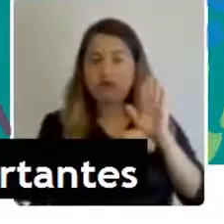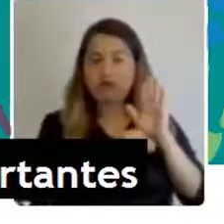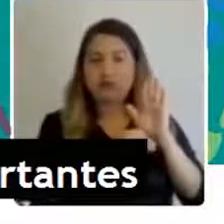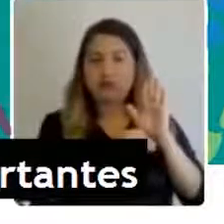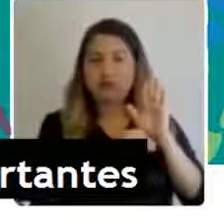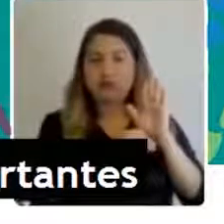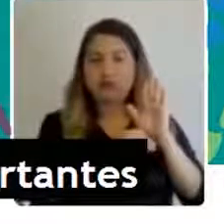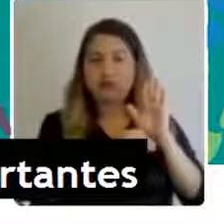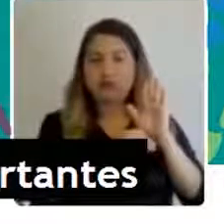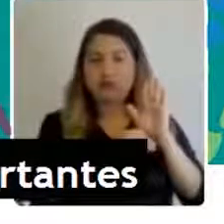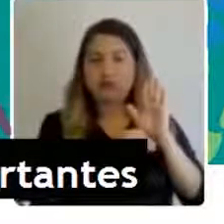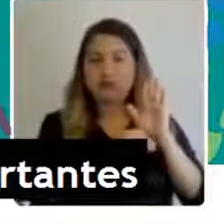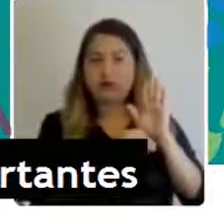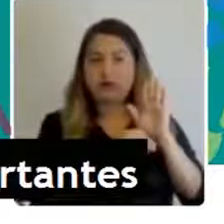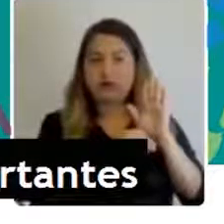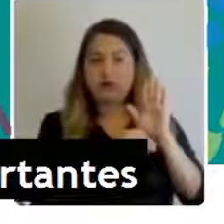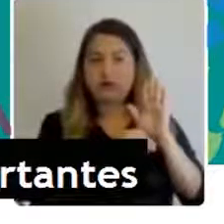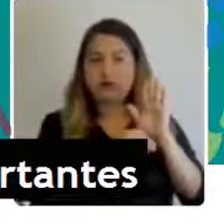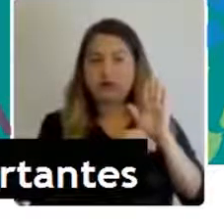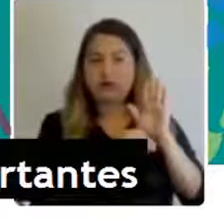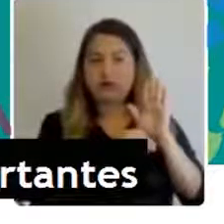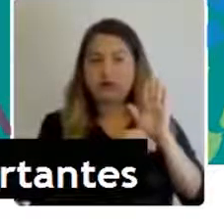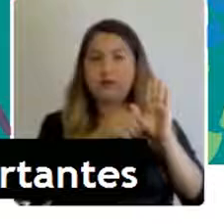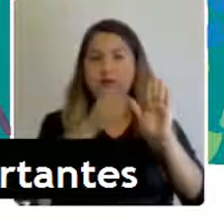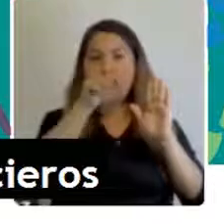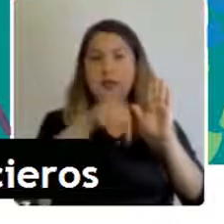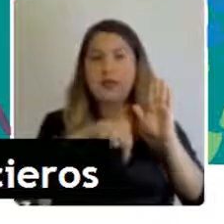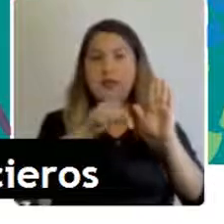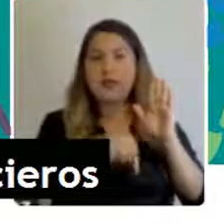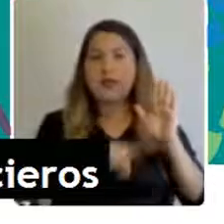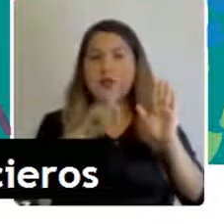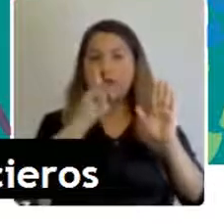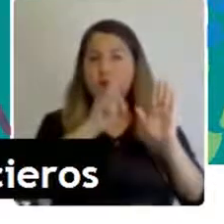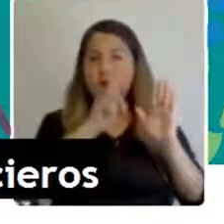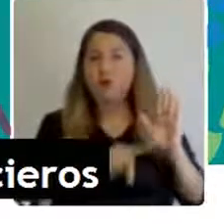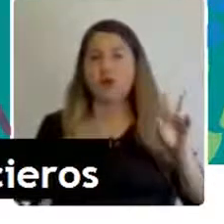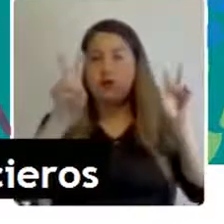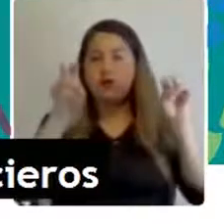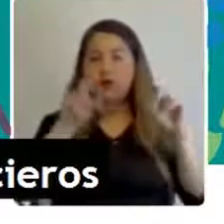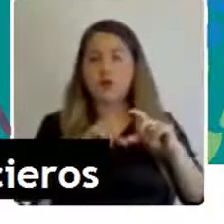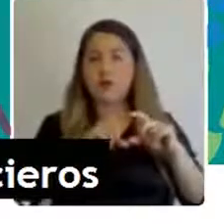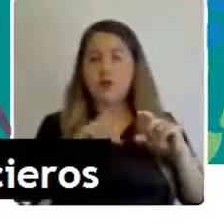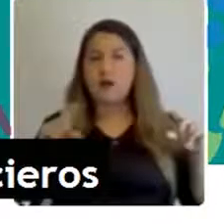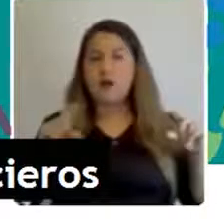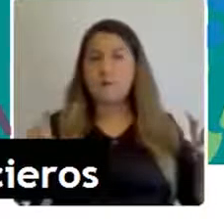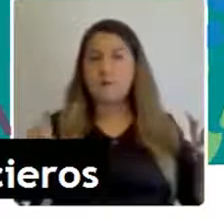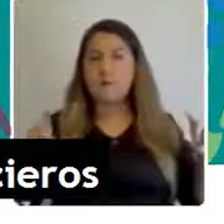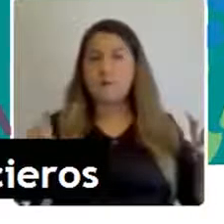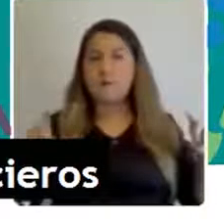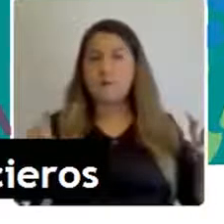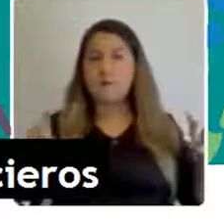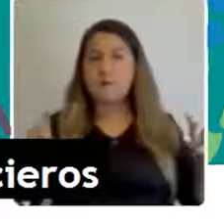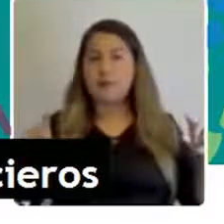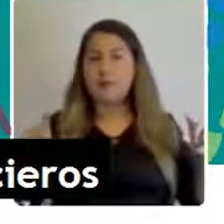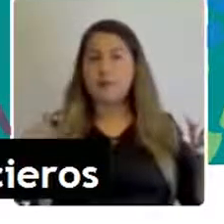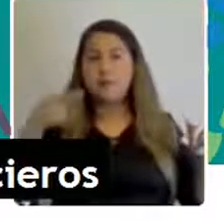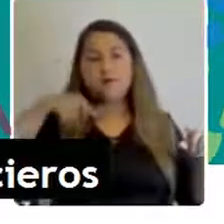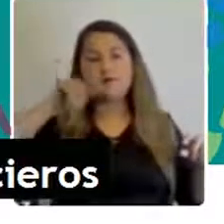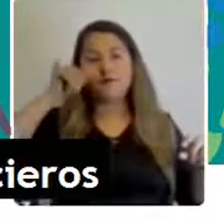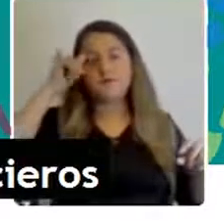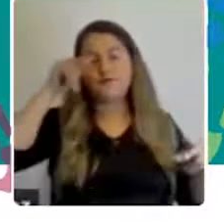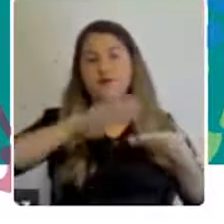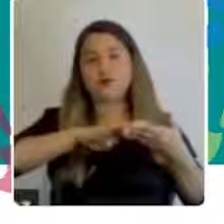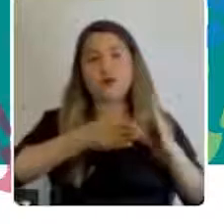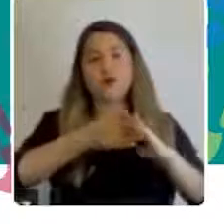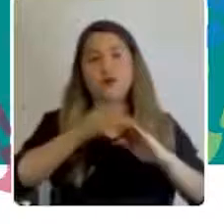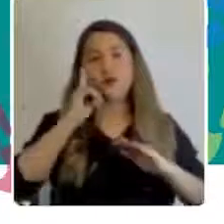este último punto era uno de los más importantes, pero a medida que vimos aspectos